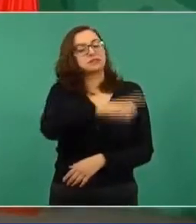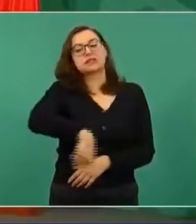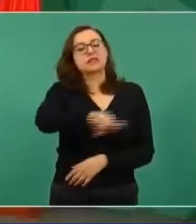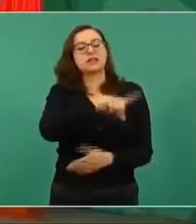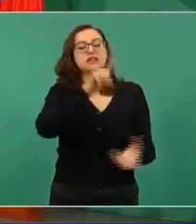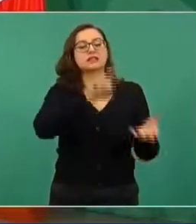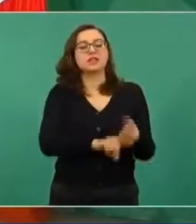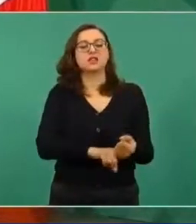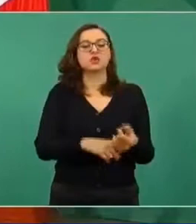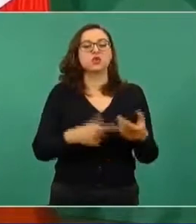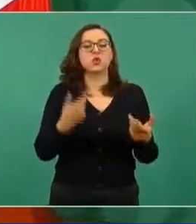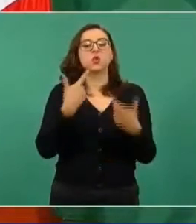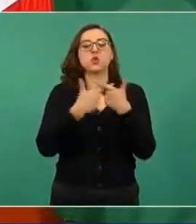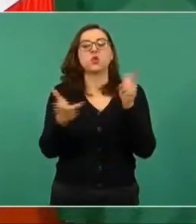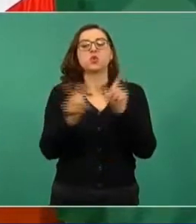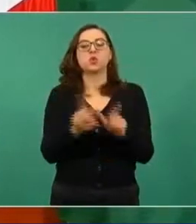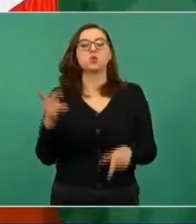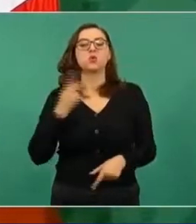es así,